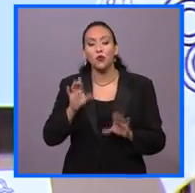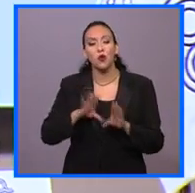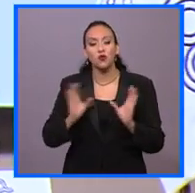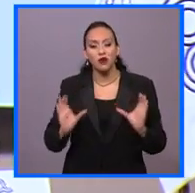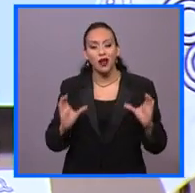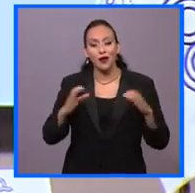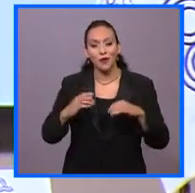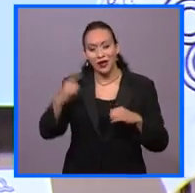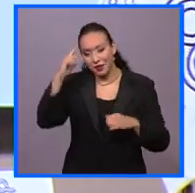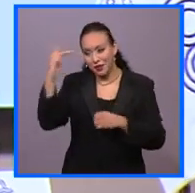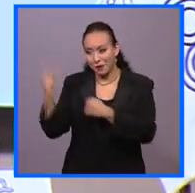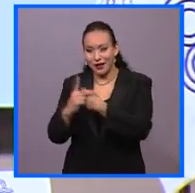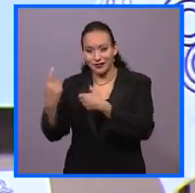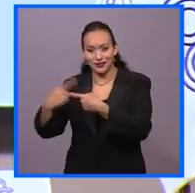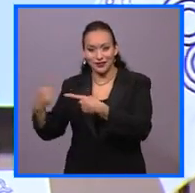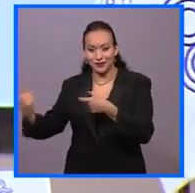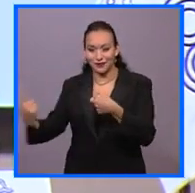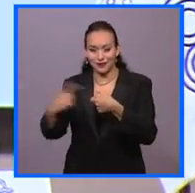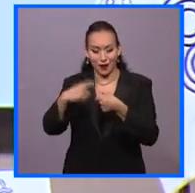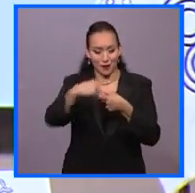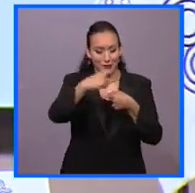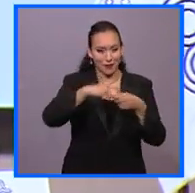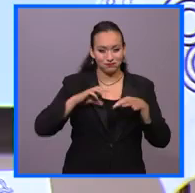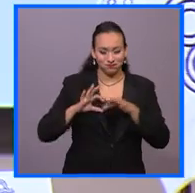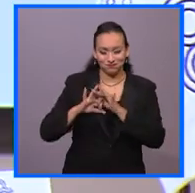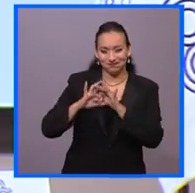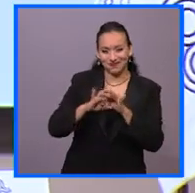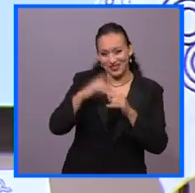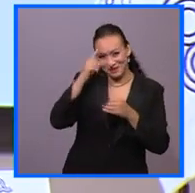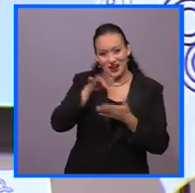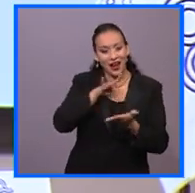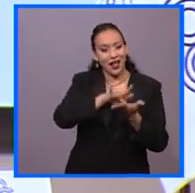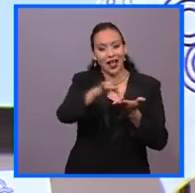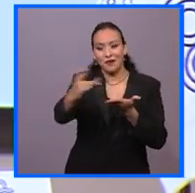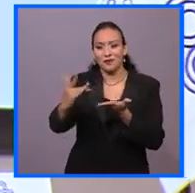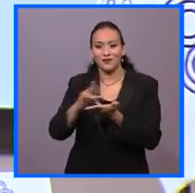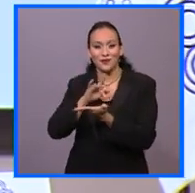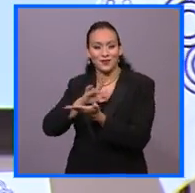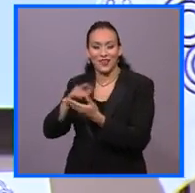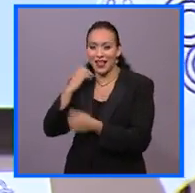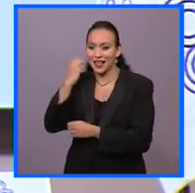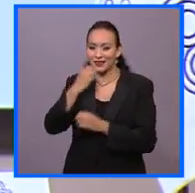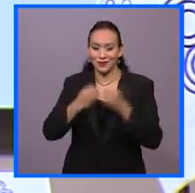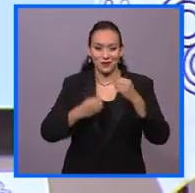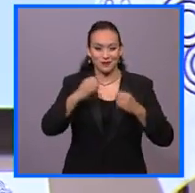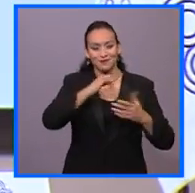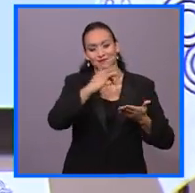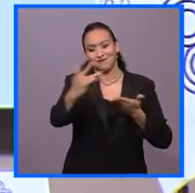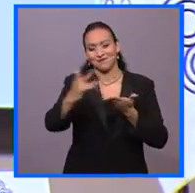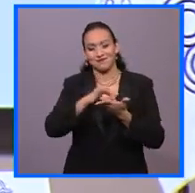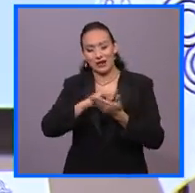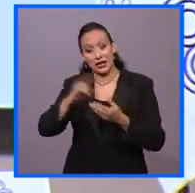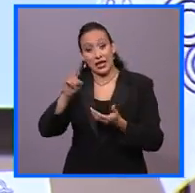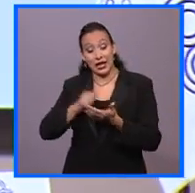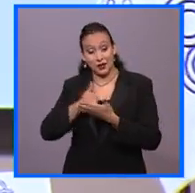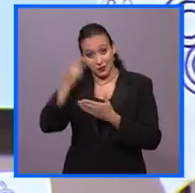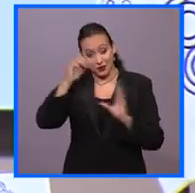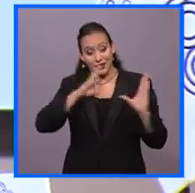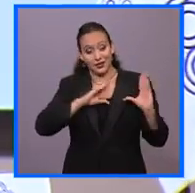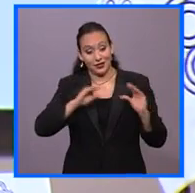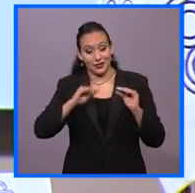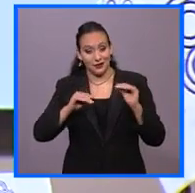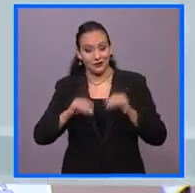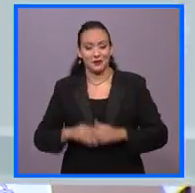para la cooperación, concertación y apoyo recíproco de las escuelas judiciales y centros públicos de capacitación judicial